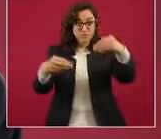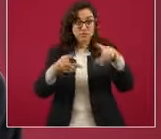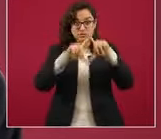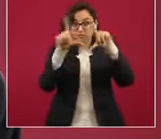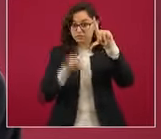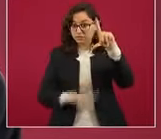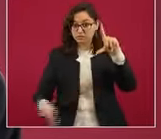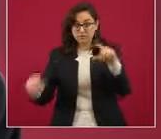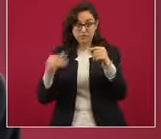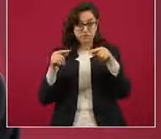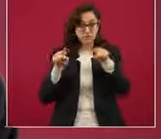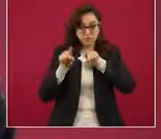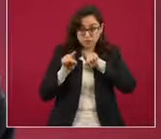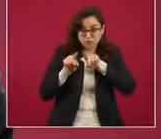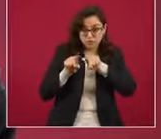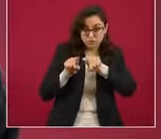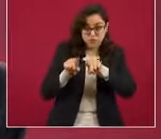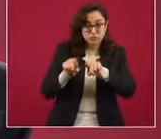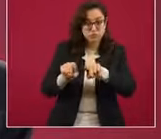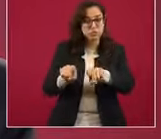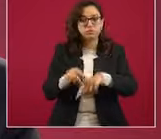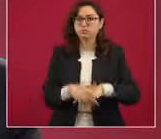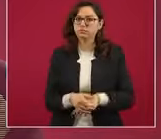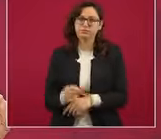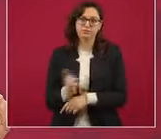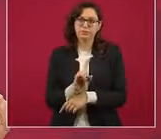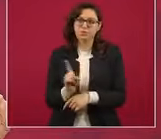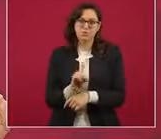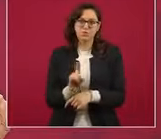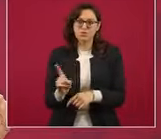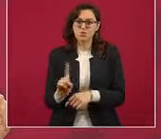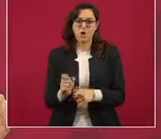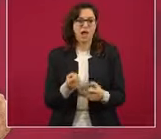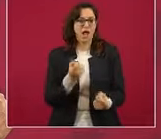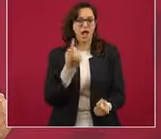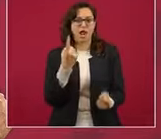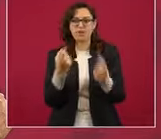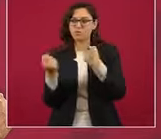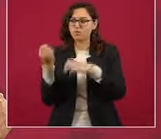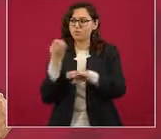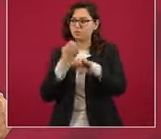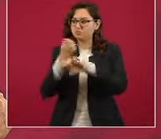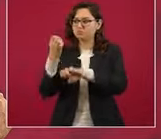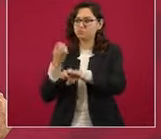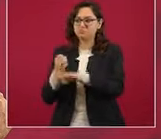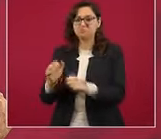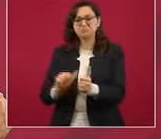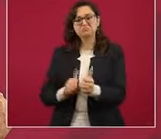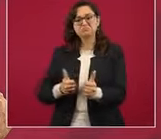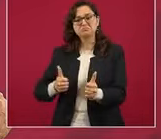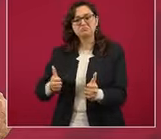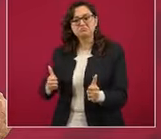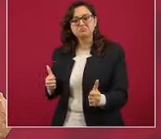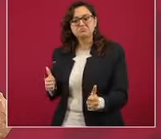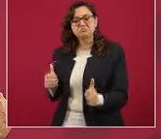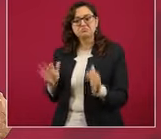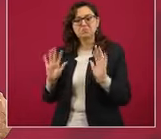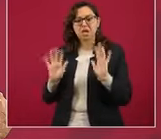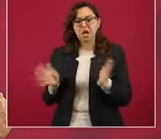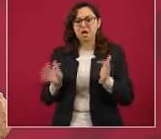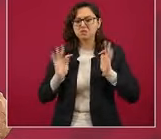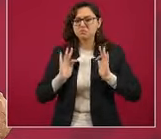pandemia. Hay estados en donde es menos la